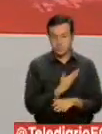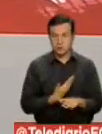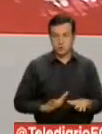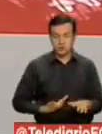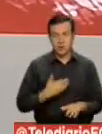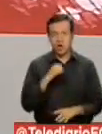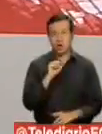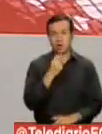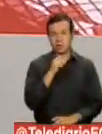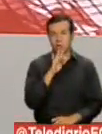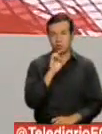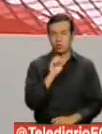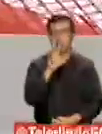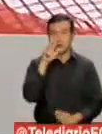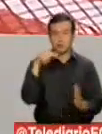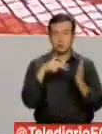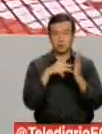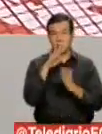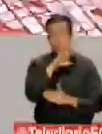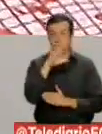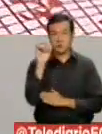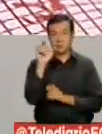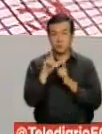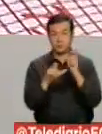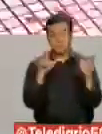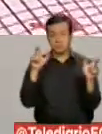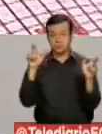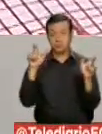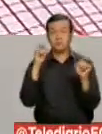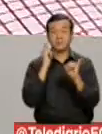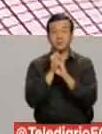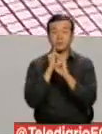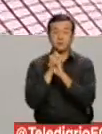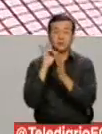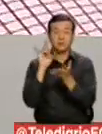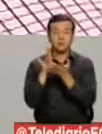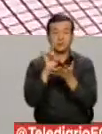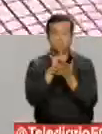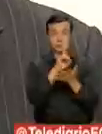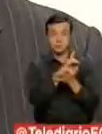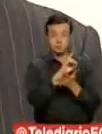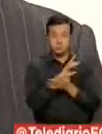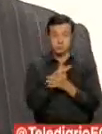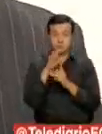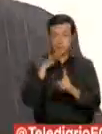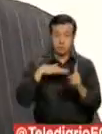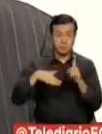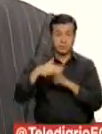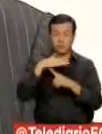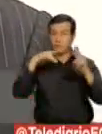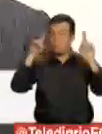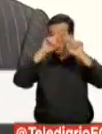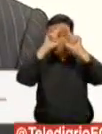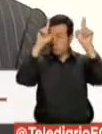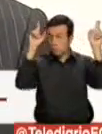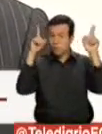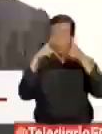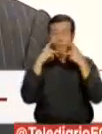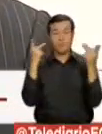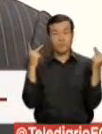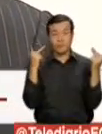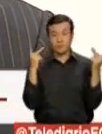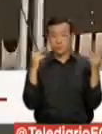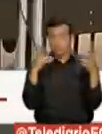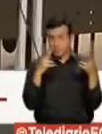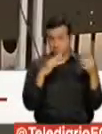menos 3.500 personas serían desvinculadas de esas instituciones. La situación de las empresas públicas es